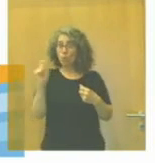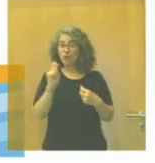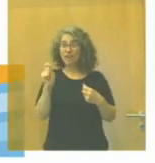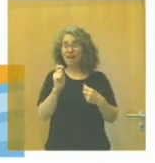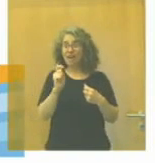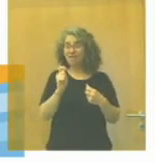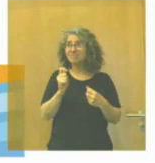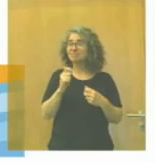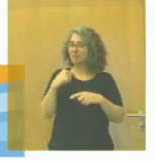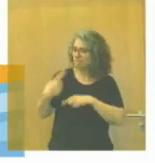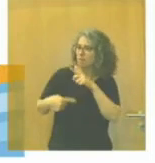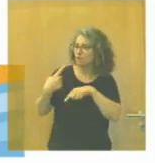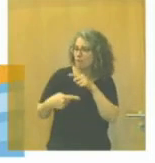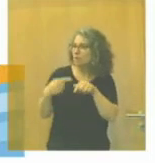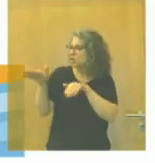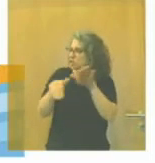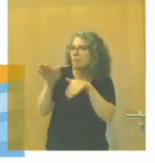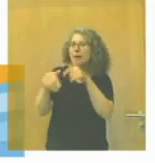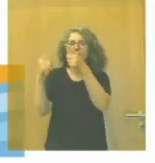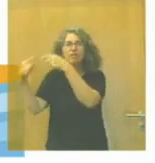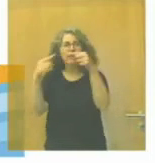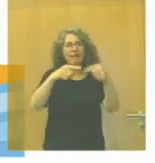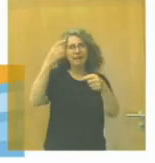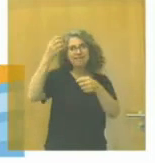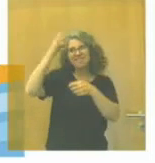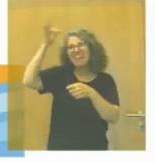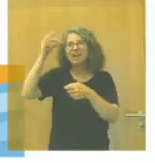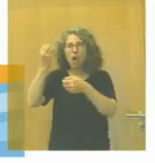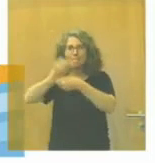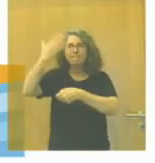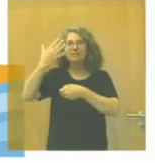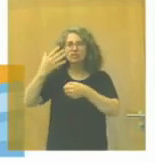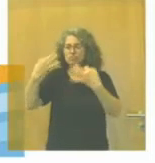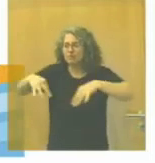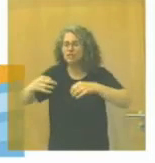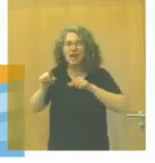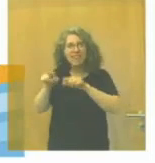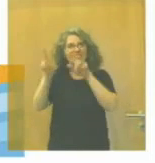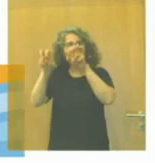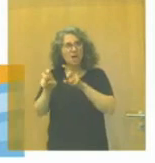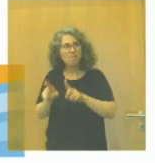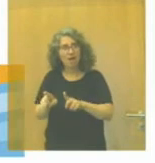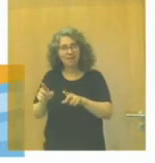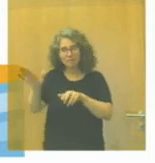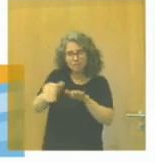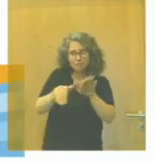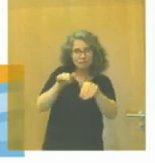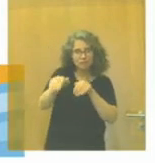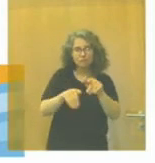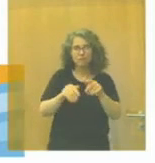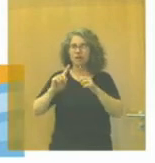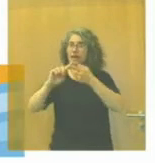hemos convocado a un grupo de técnicos expertos en la temática que tiene que ver con el suicidio